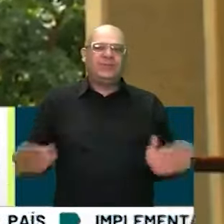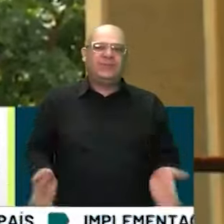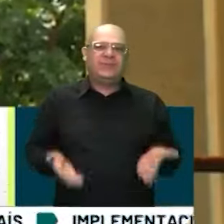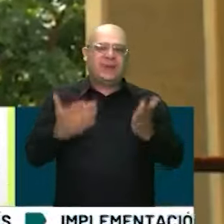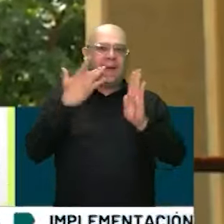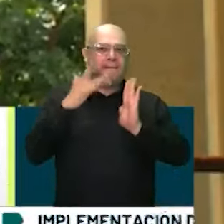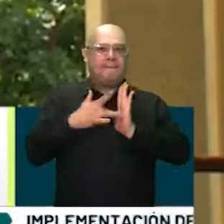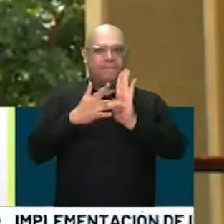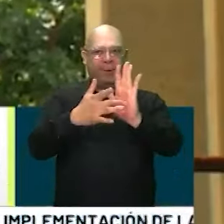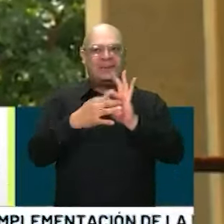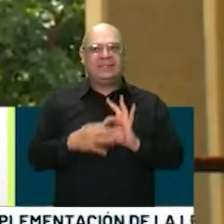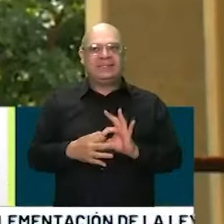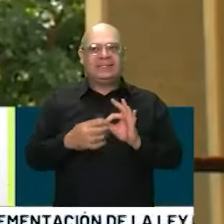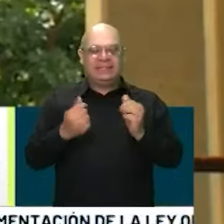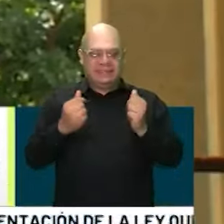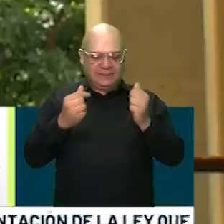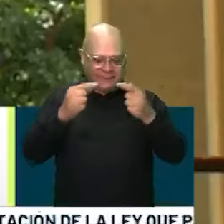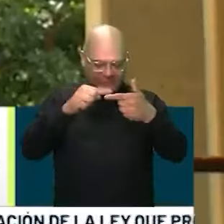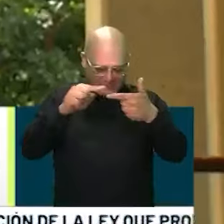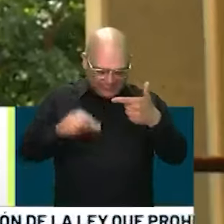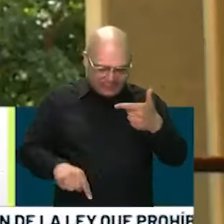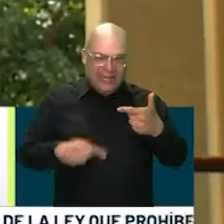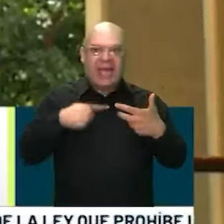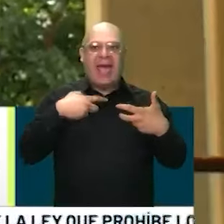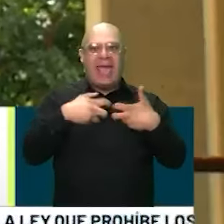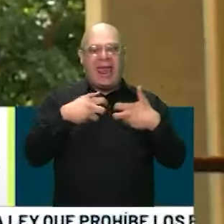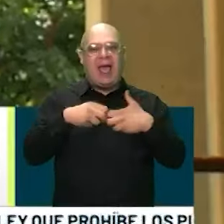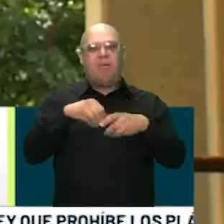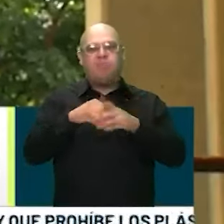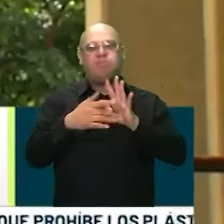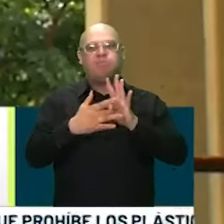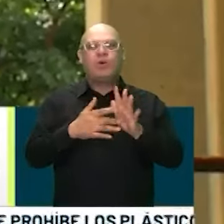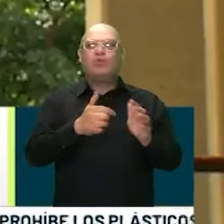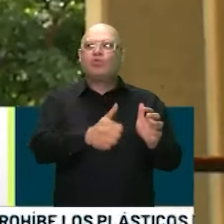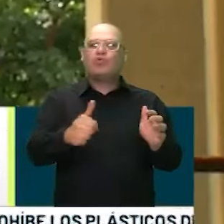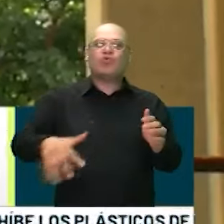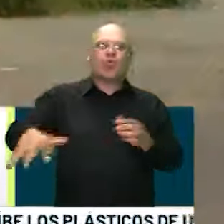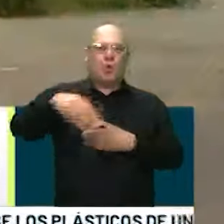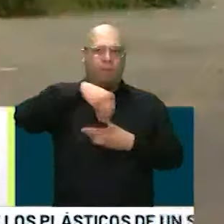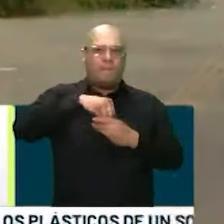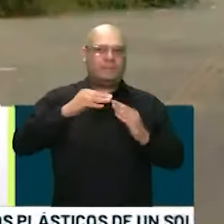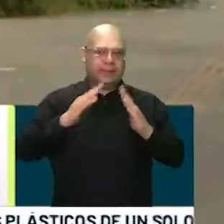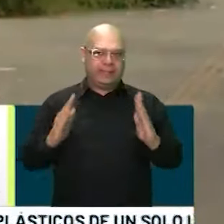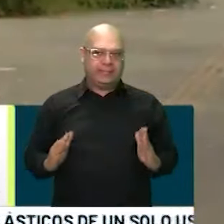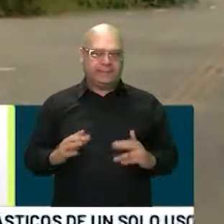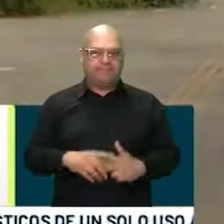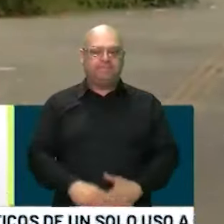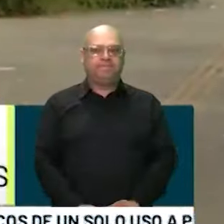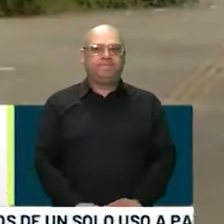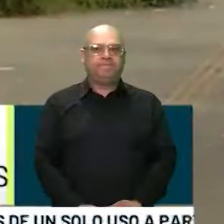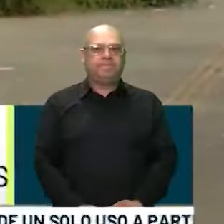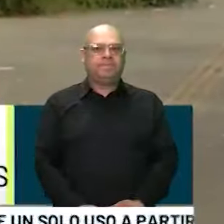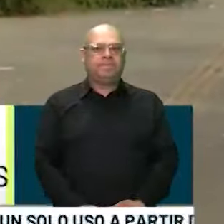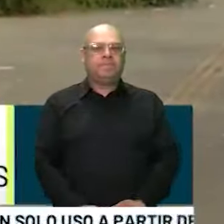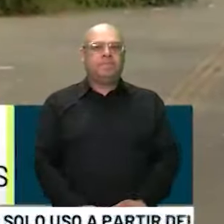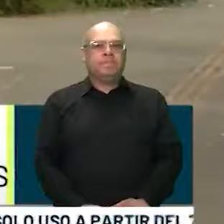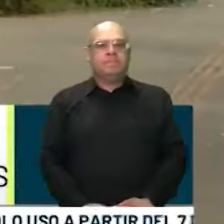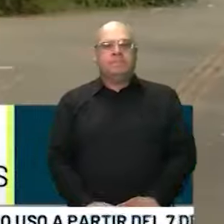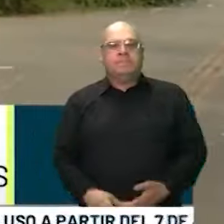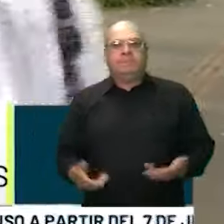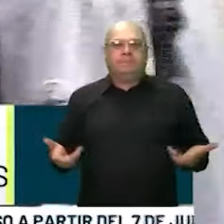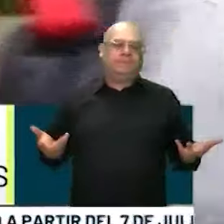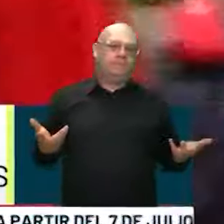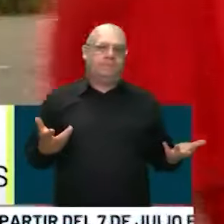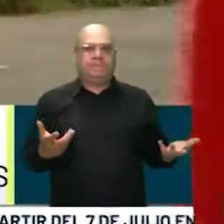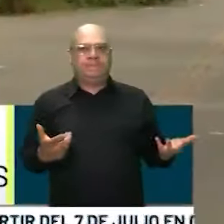esa reducción en las tarifas de energía que recibimos cada uno en nuestras viviendas. Esto es una desproporción porque